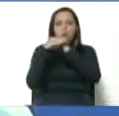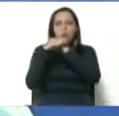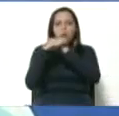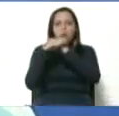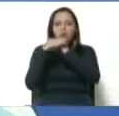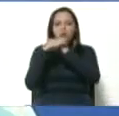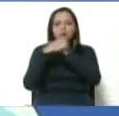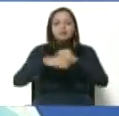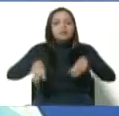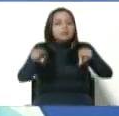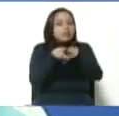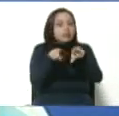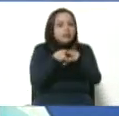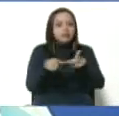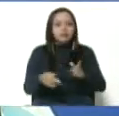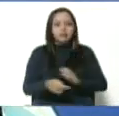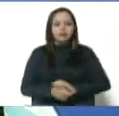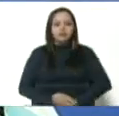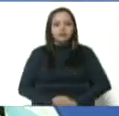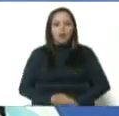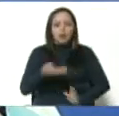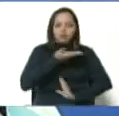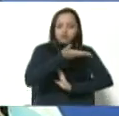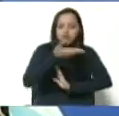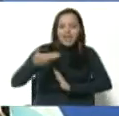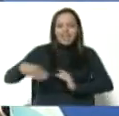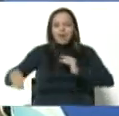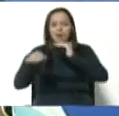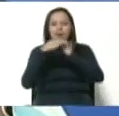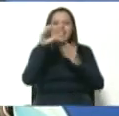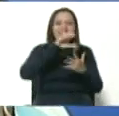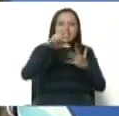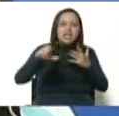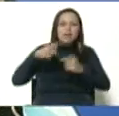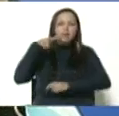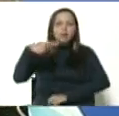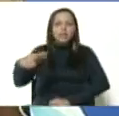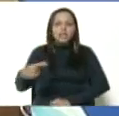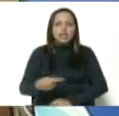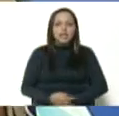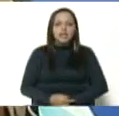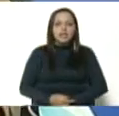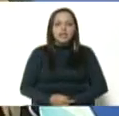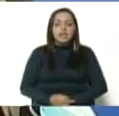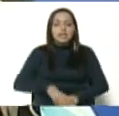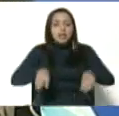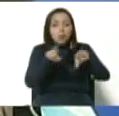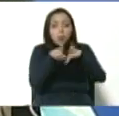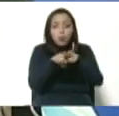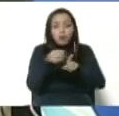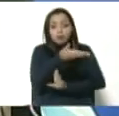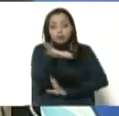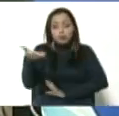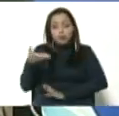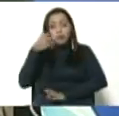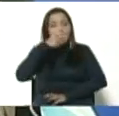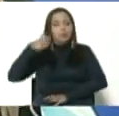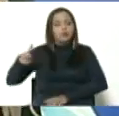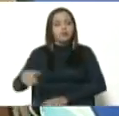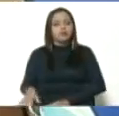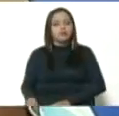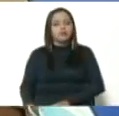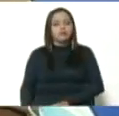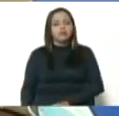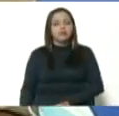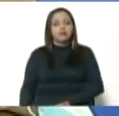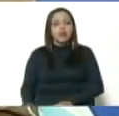la distribución, una estrategia, una política de distribución en la población. Pero hay una